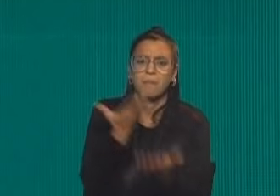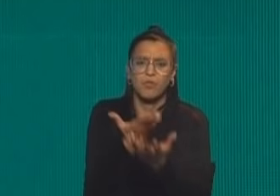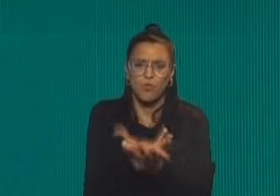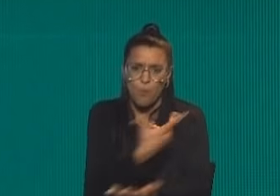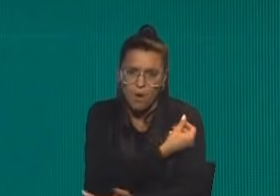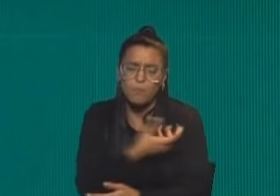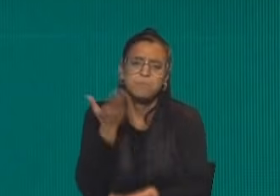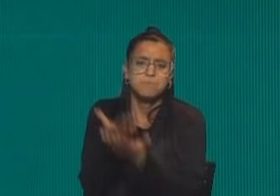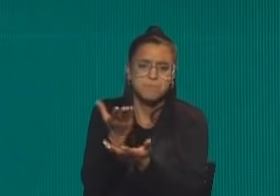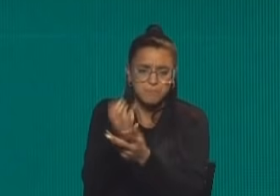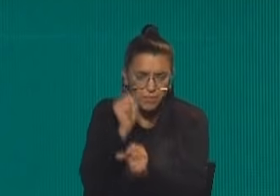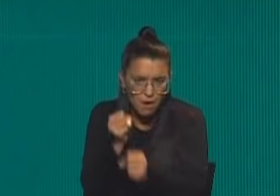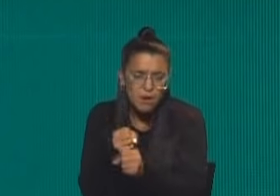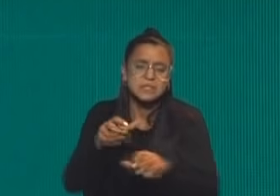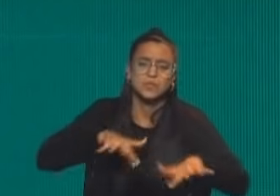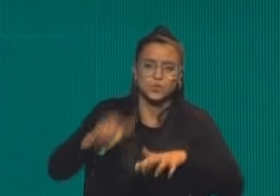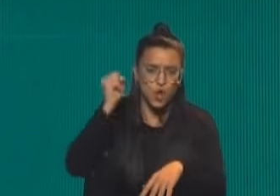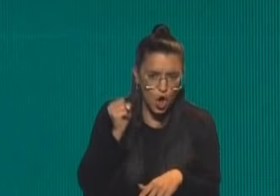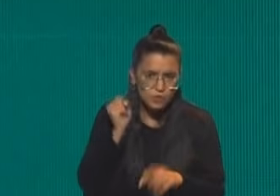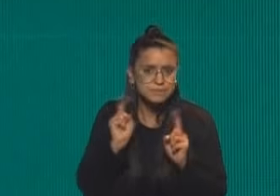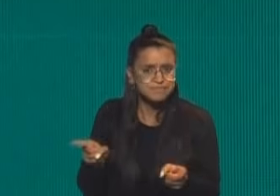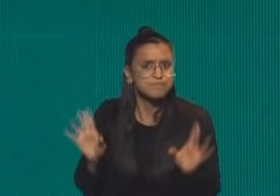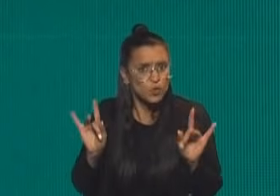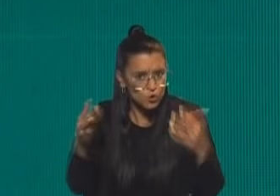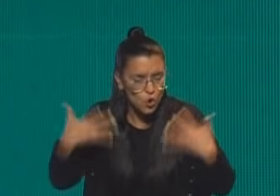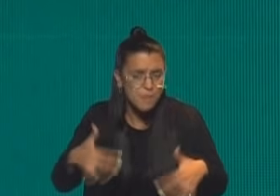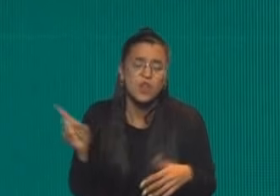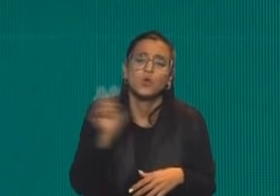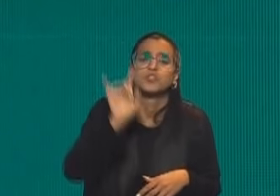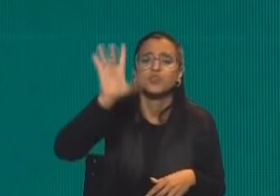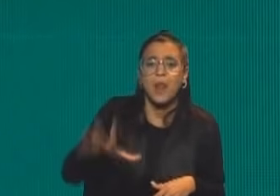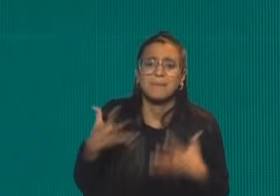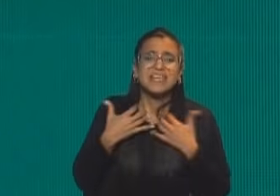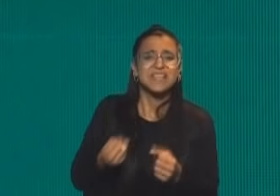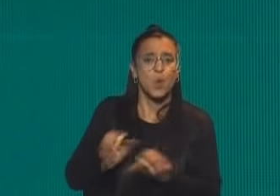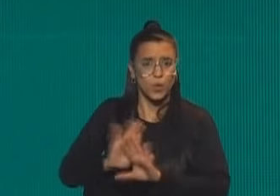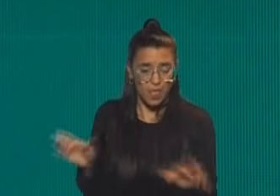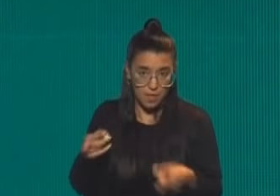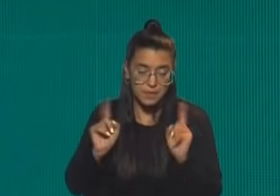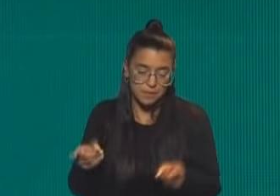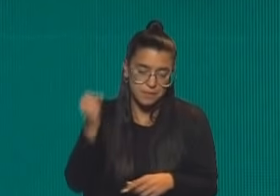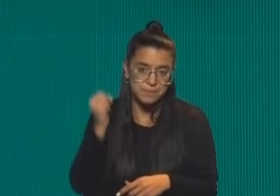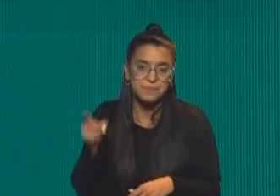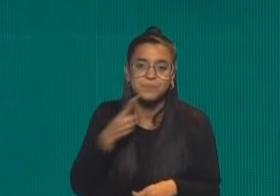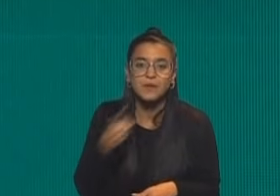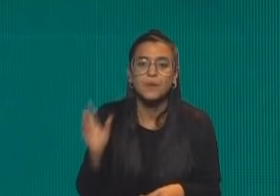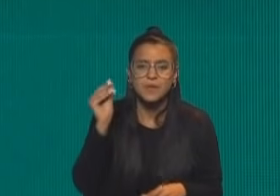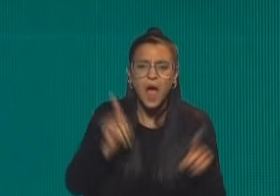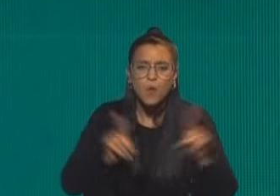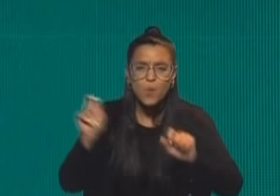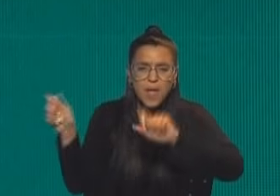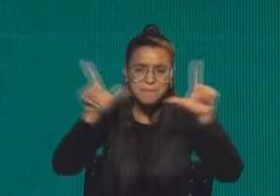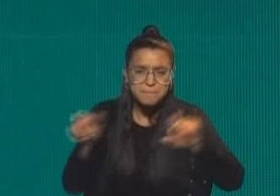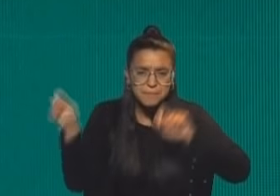vacunas, pidiendo trabajo. La situación económica también es muy compleja, no solamente la sanitaria allí en Brasil. Creo que tenemos algunas imágenes